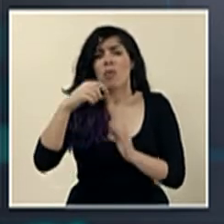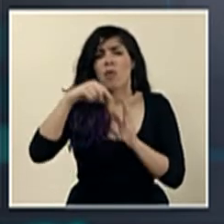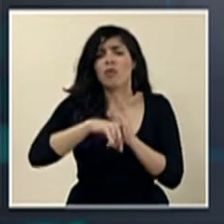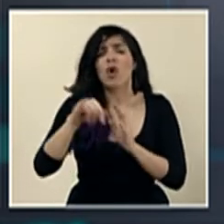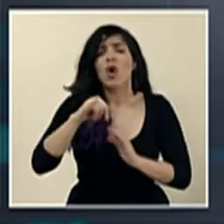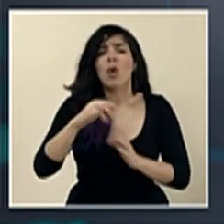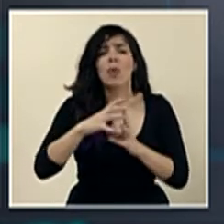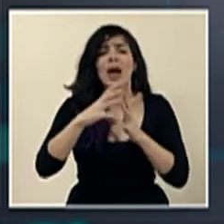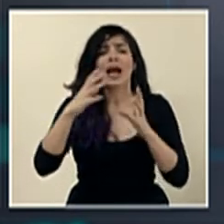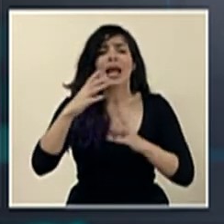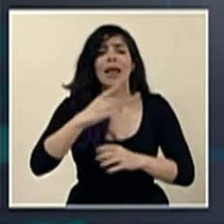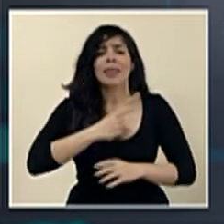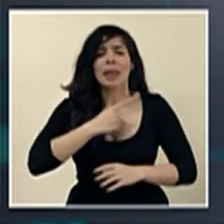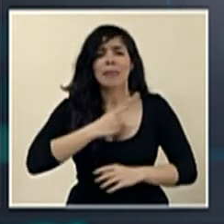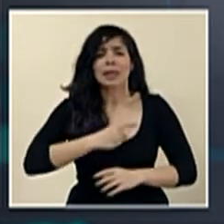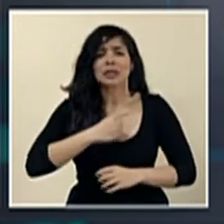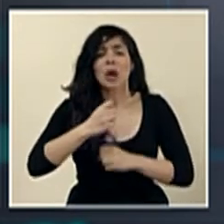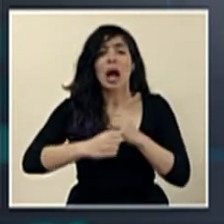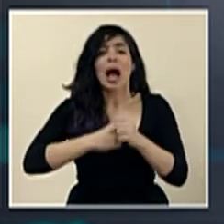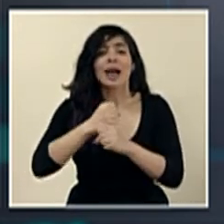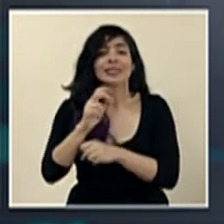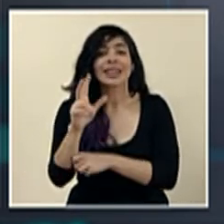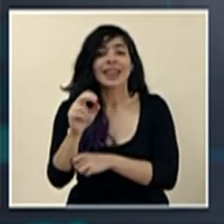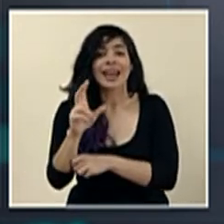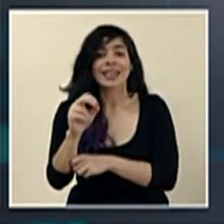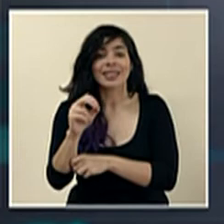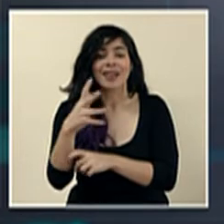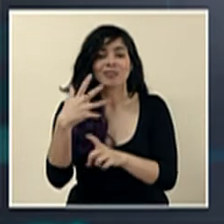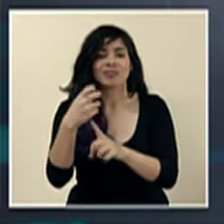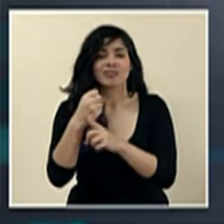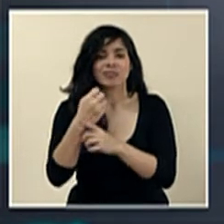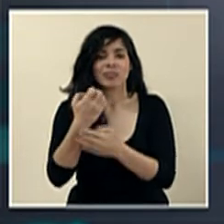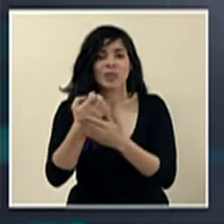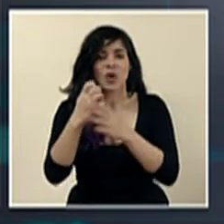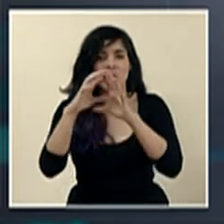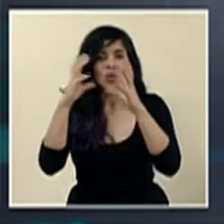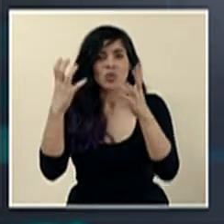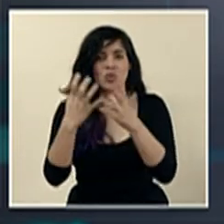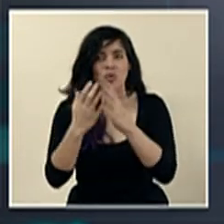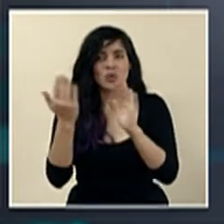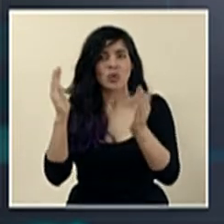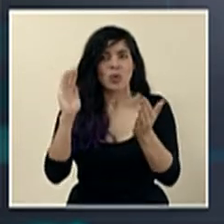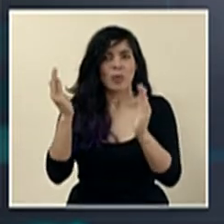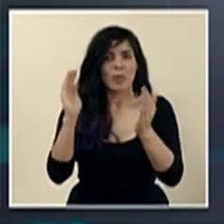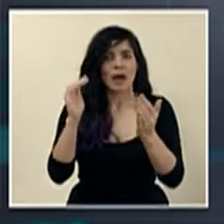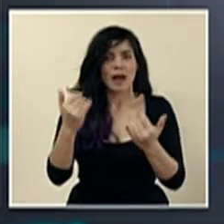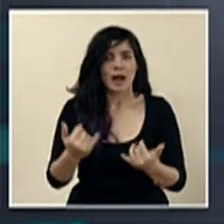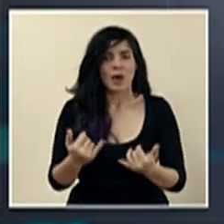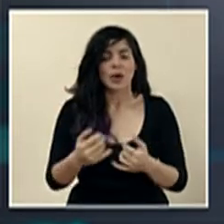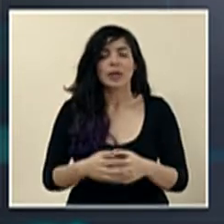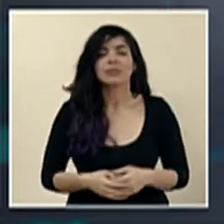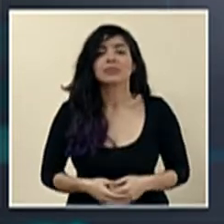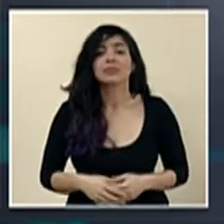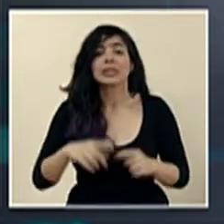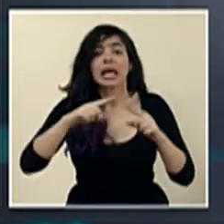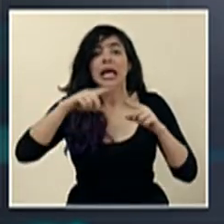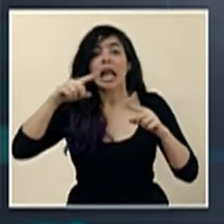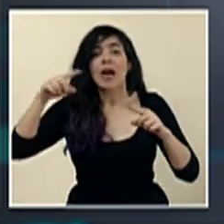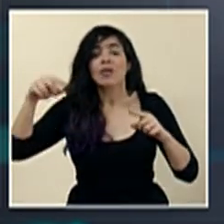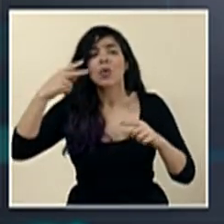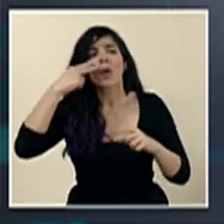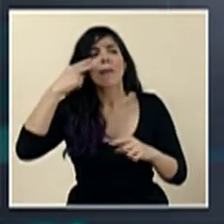de los años 30 que vivió la economía global. Aquí en este gráfico les presentamos dos